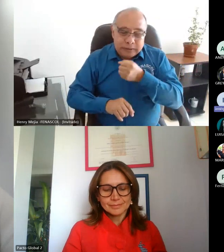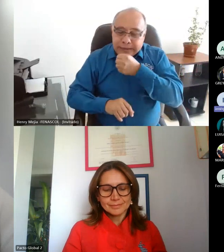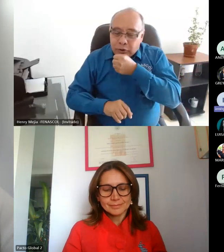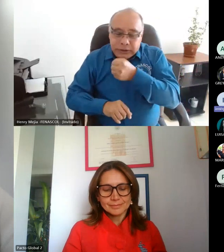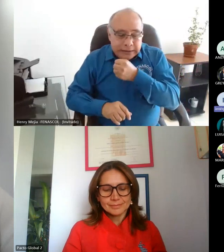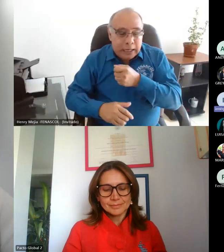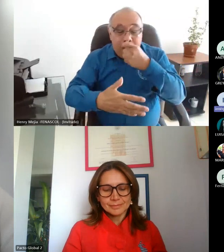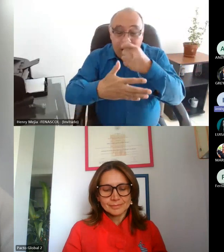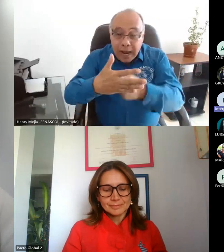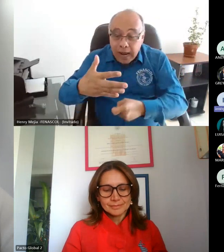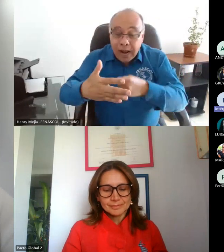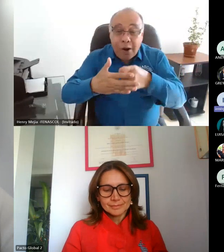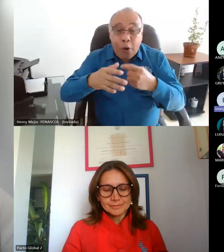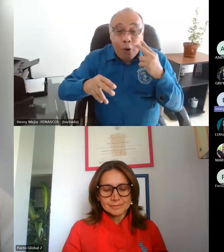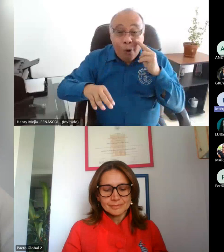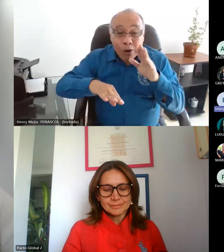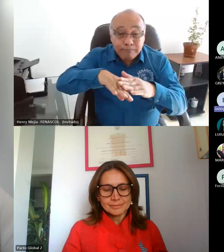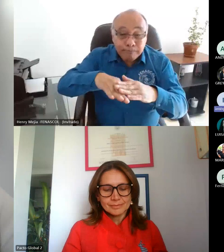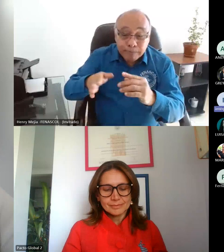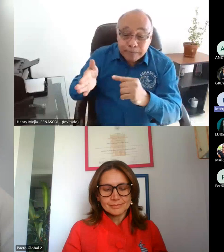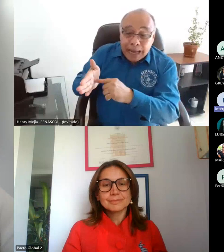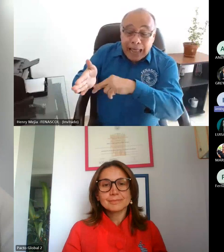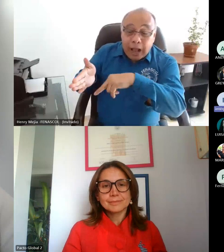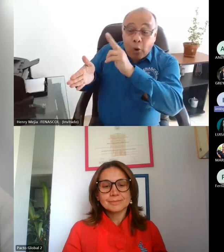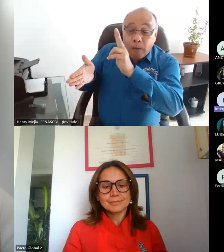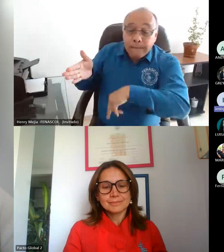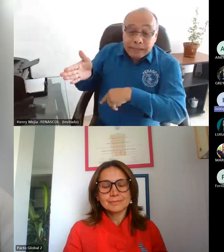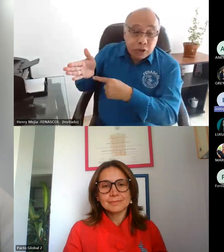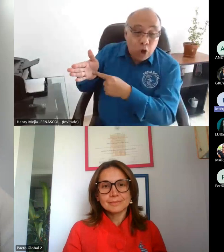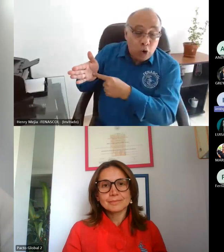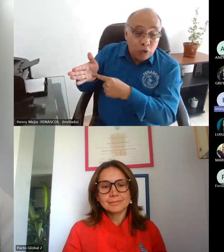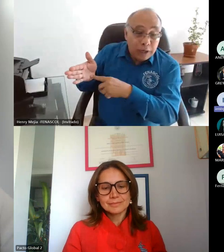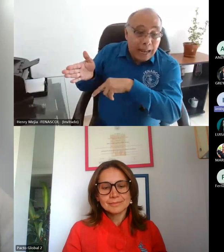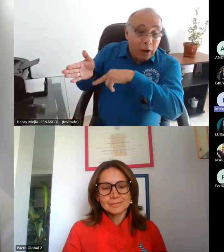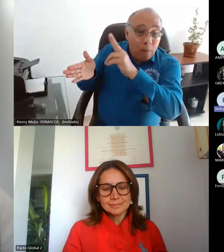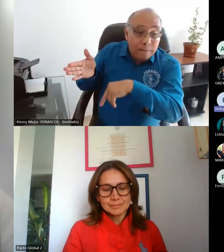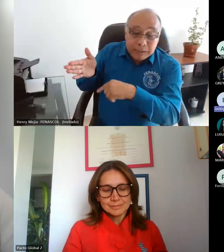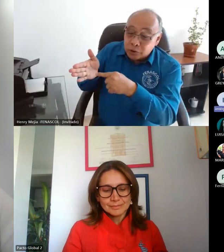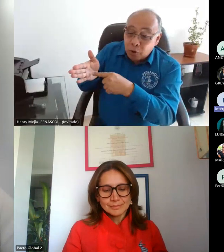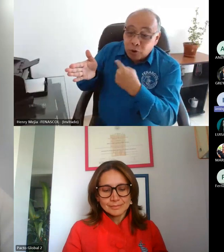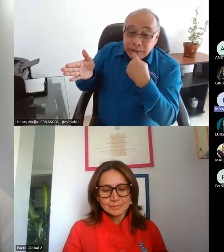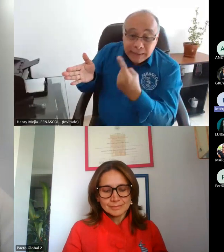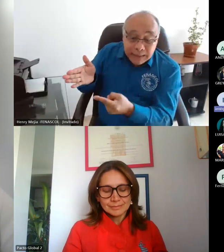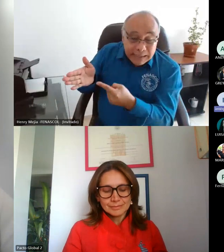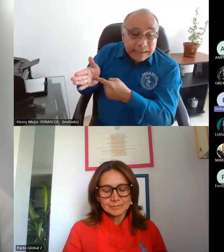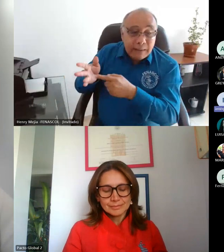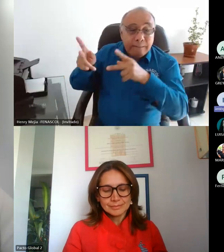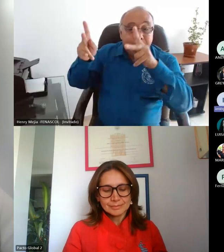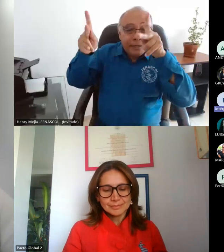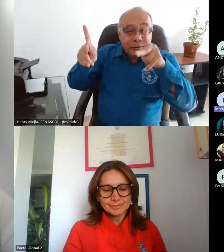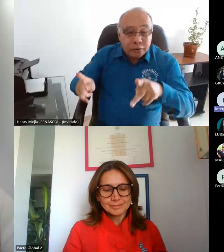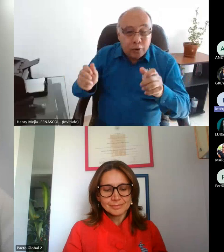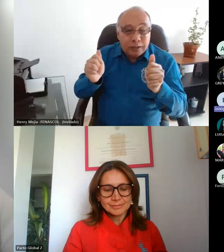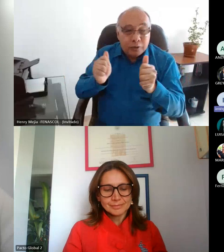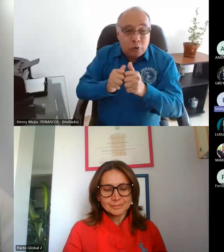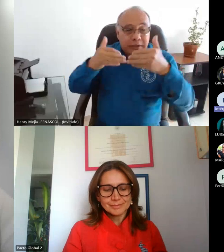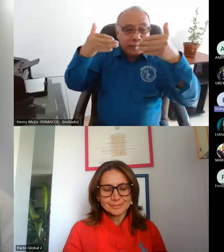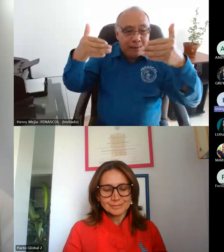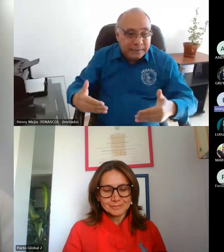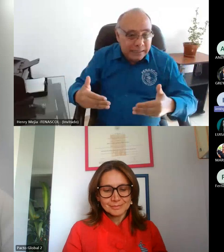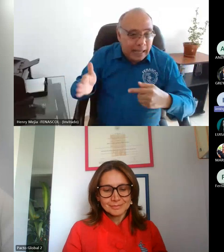diferentes eh noticieros siempre hacemos el llamado eh venga tenga en cuenta la convención